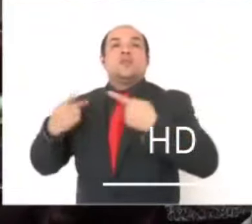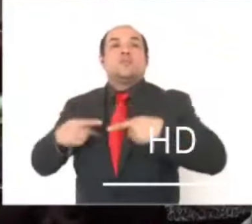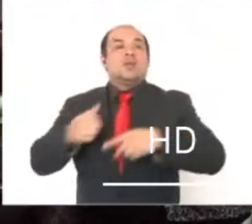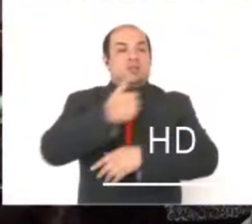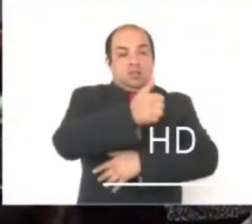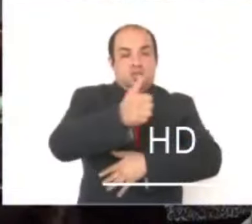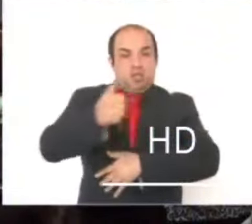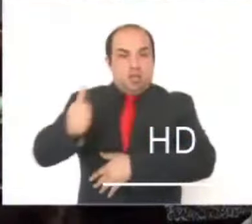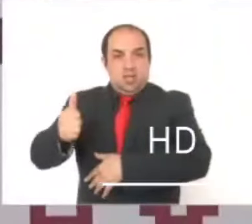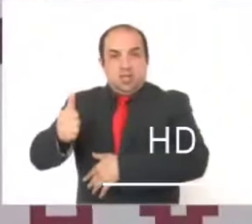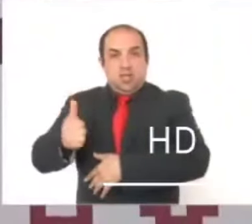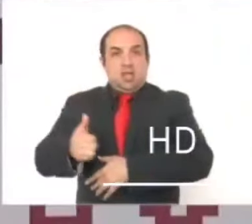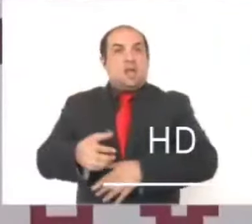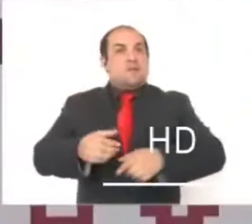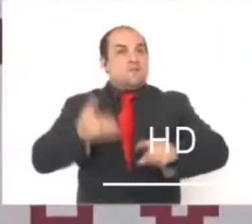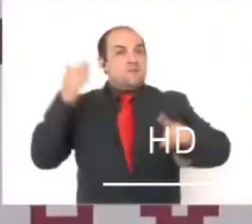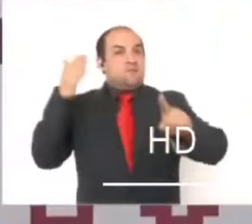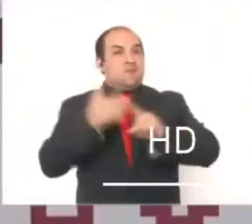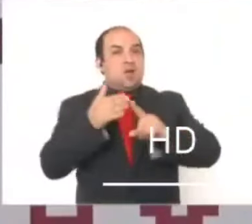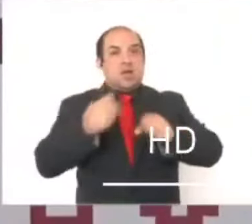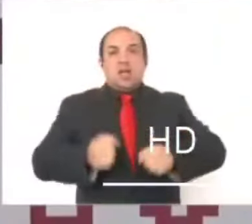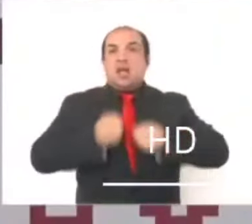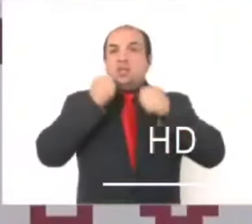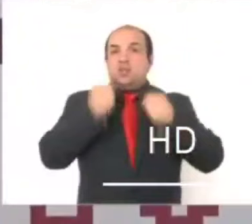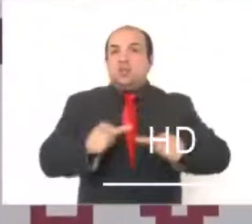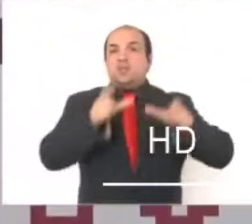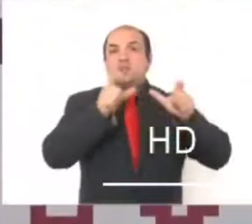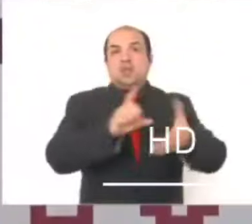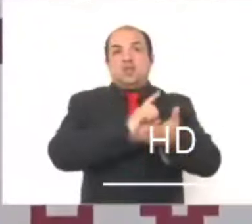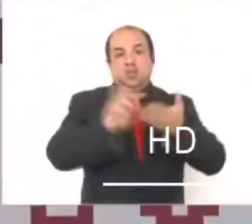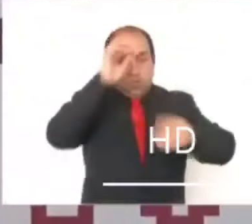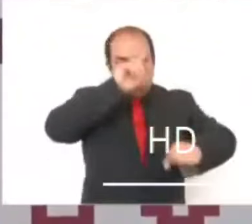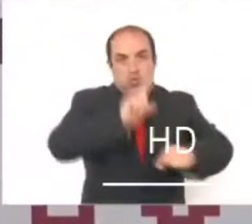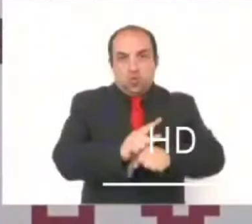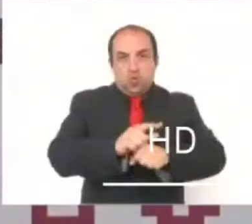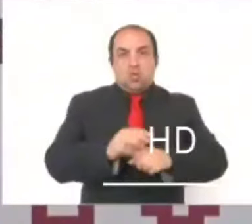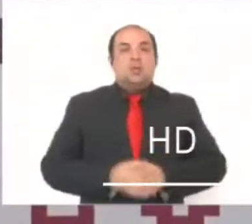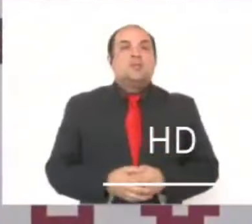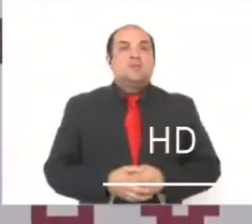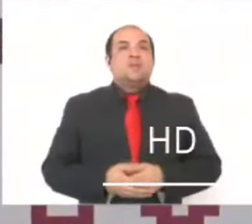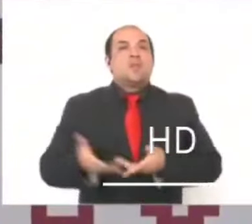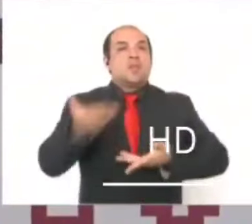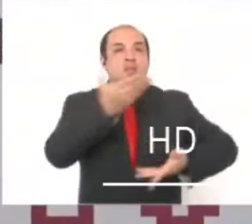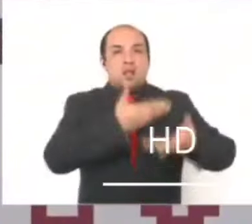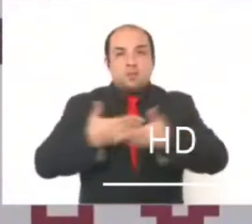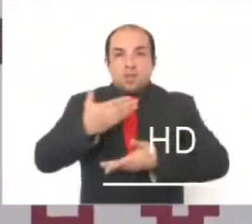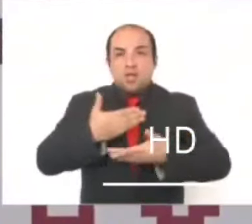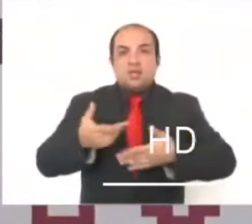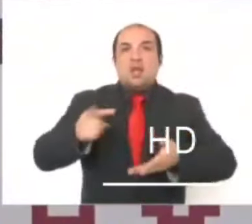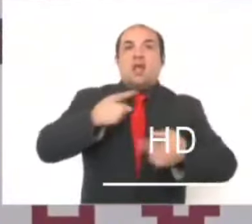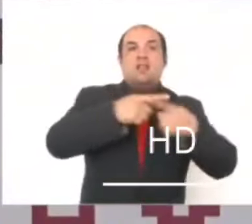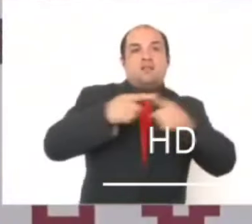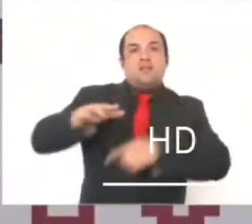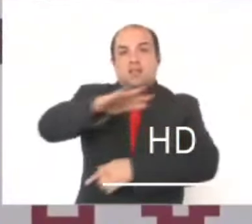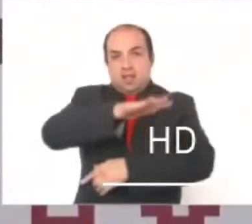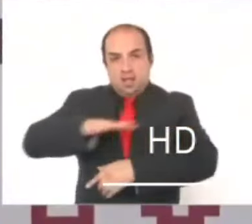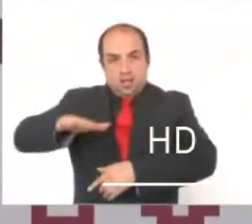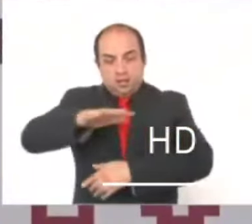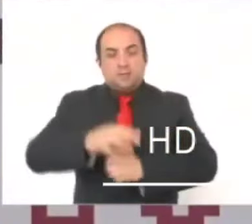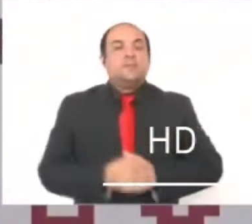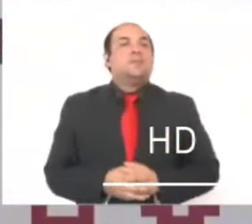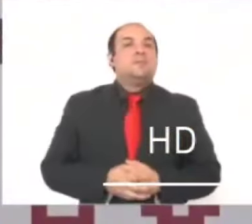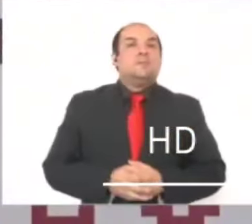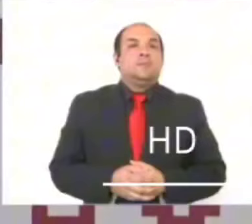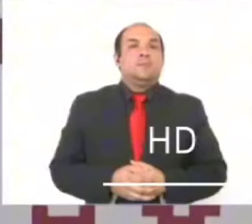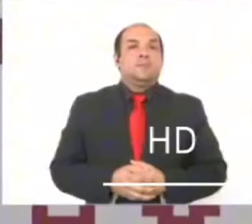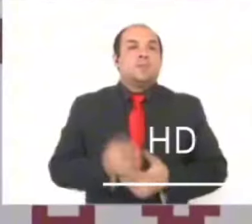ejercicio de los derechos culturales y de la transformación en los distintos entornos y territorios. Desde su apertura en la década